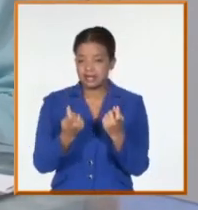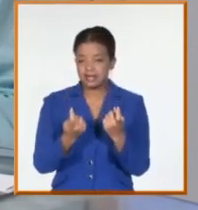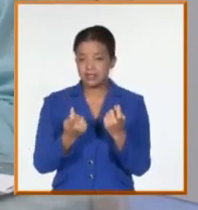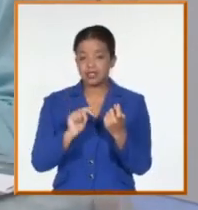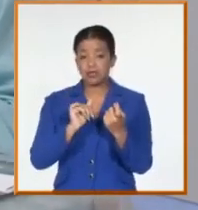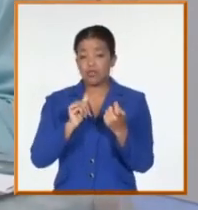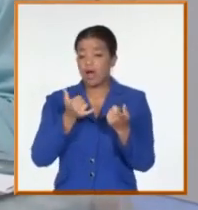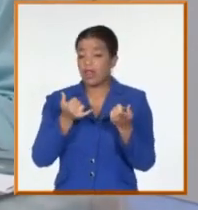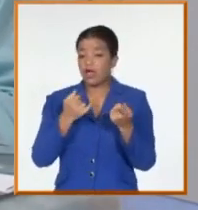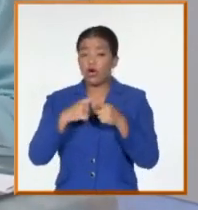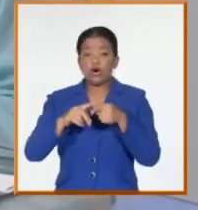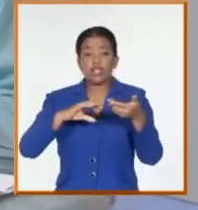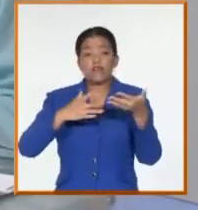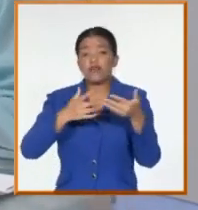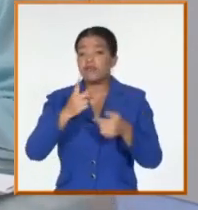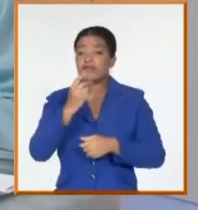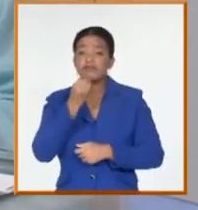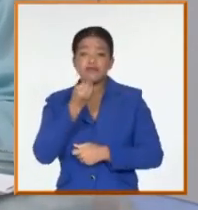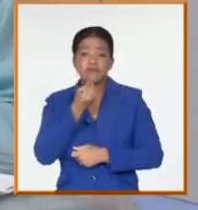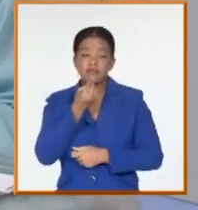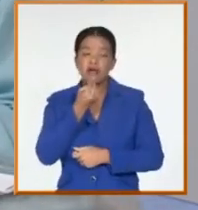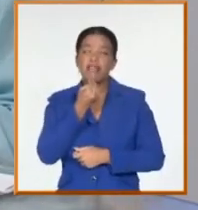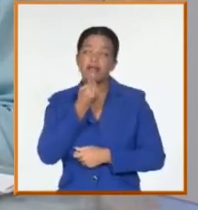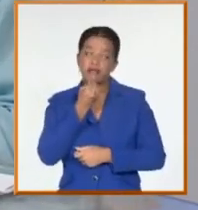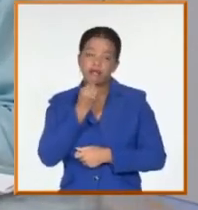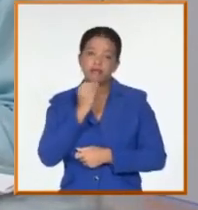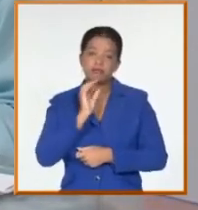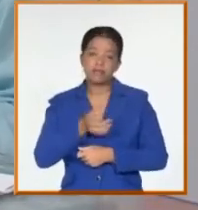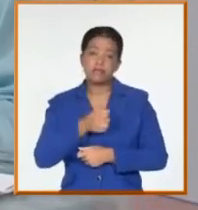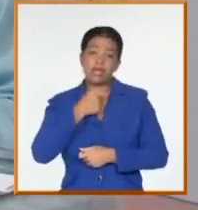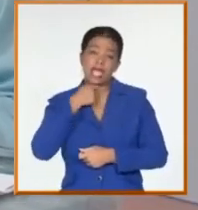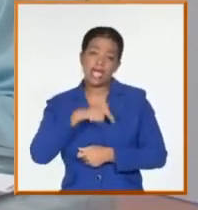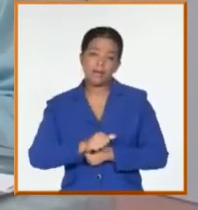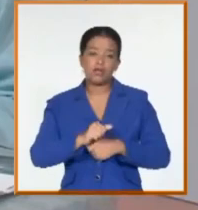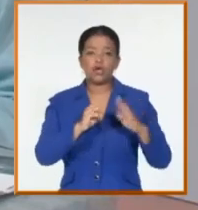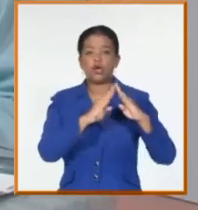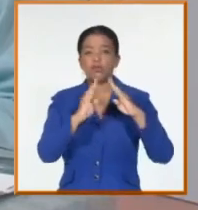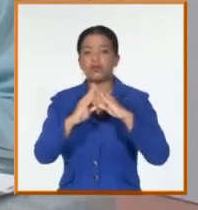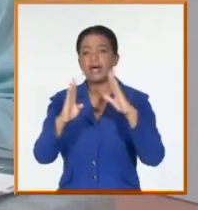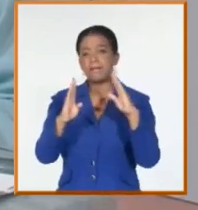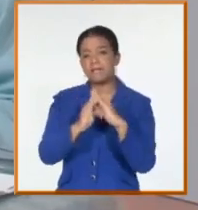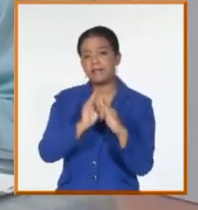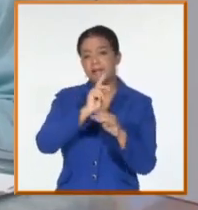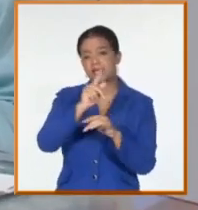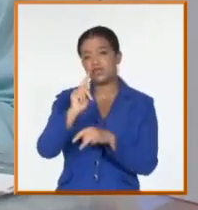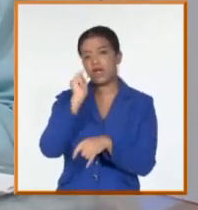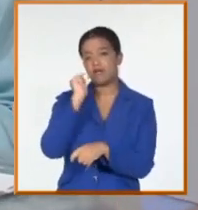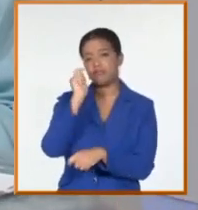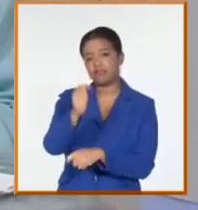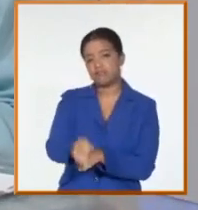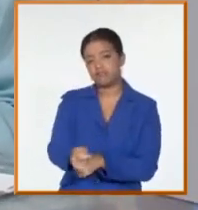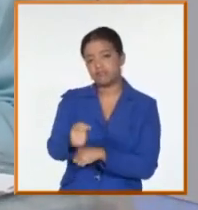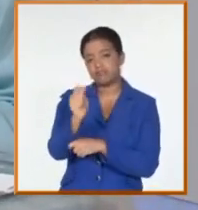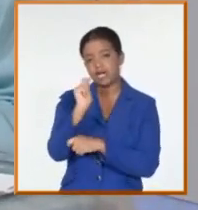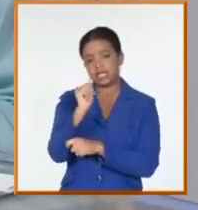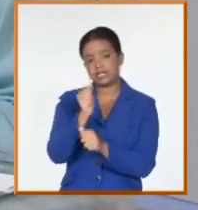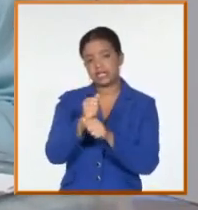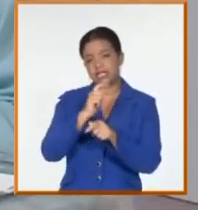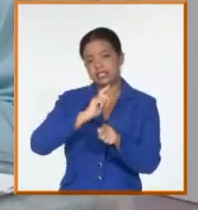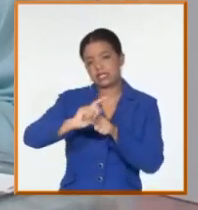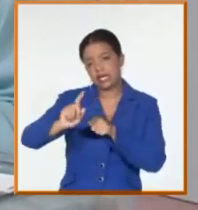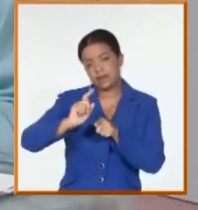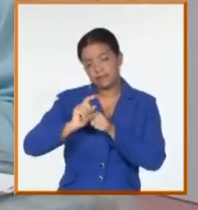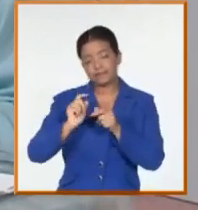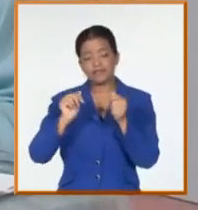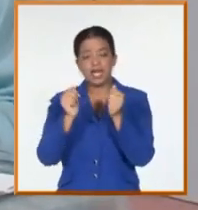otra posibilidad que no sea es ahí estamos hablando de las comunidades pesqueras podemos hablar de las panaderías en